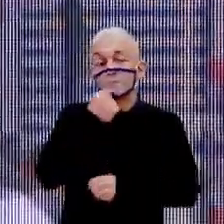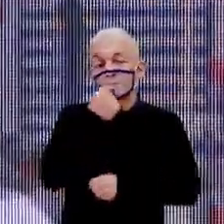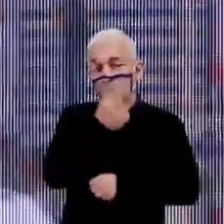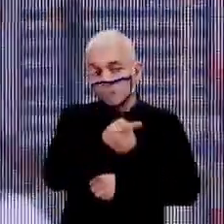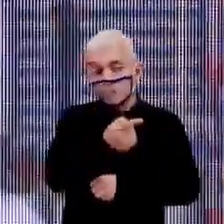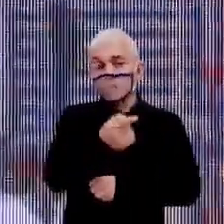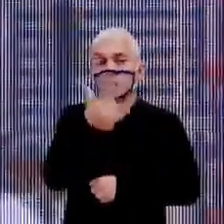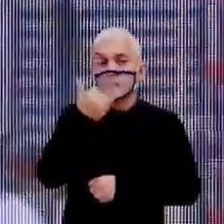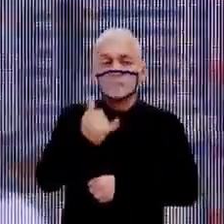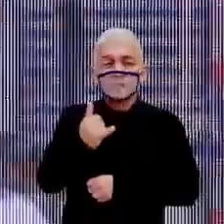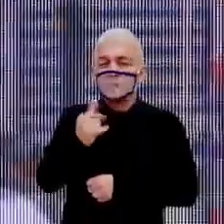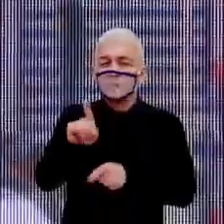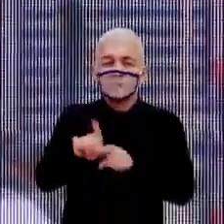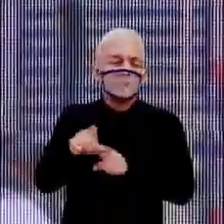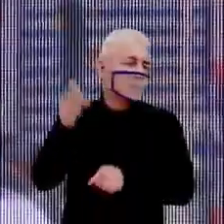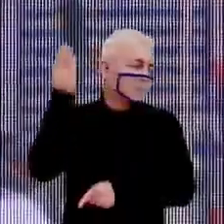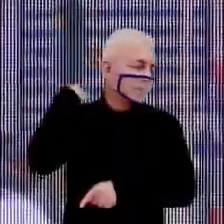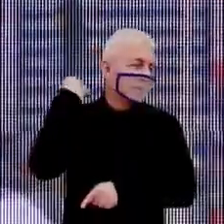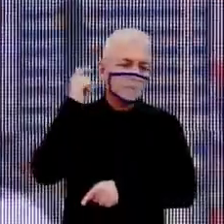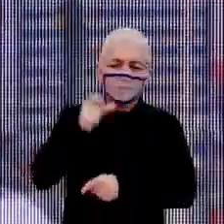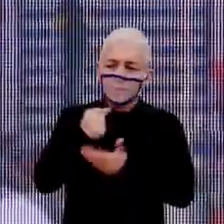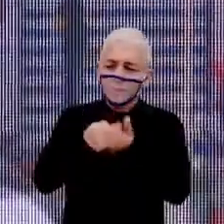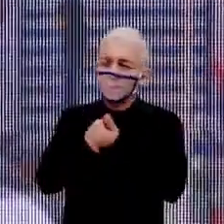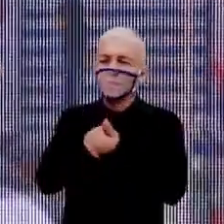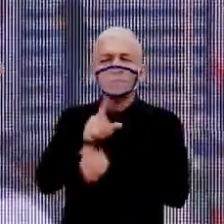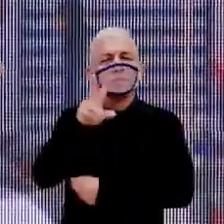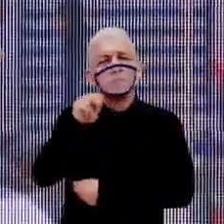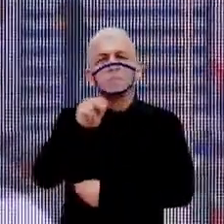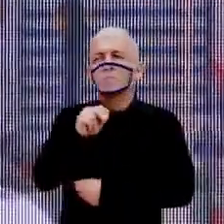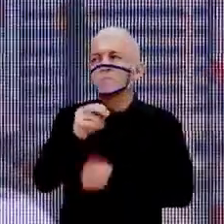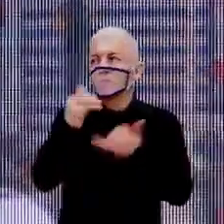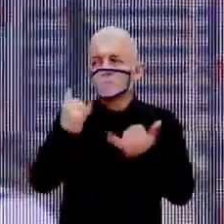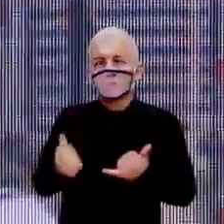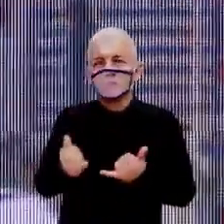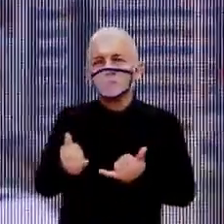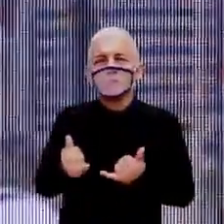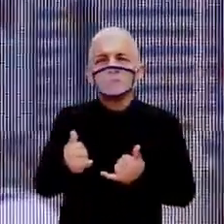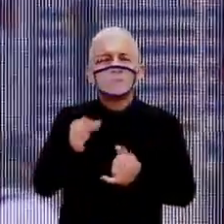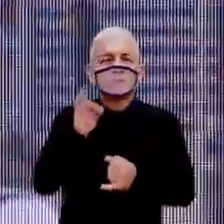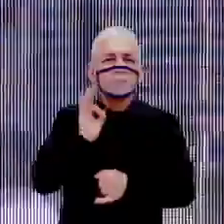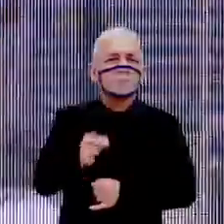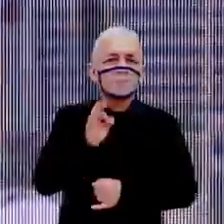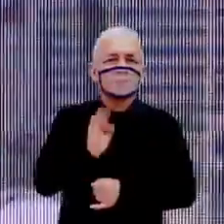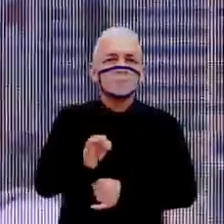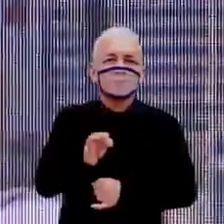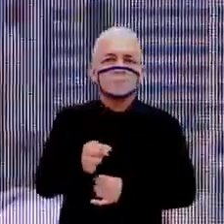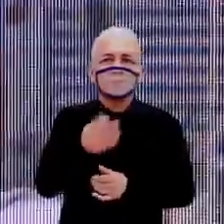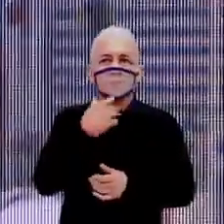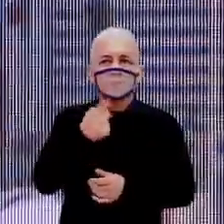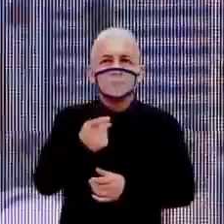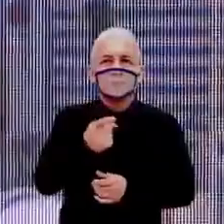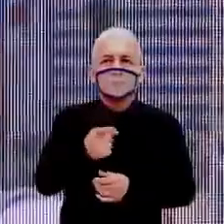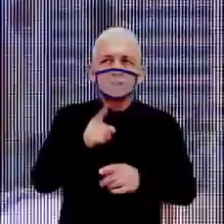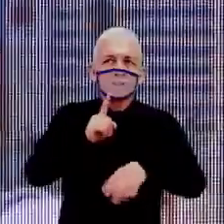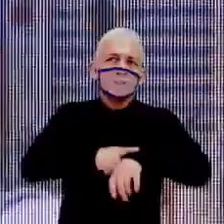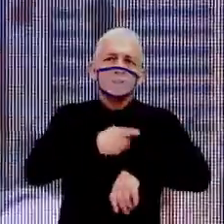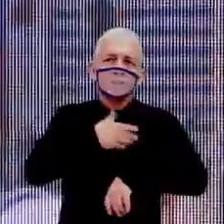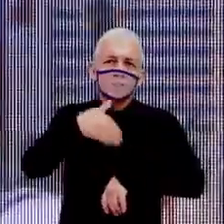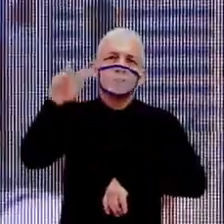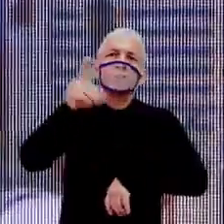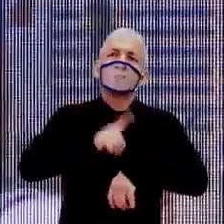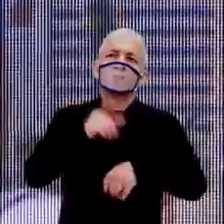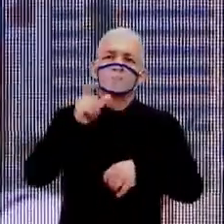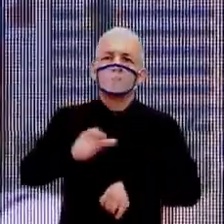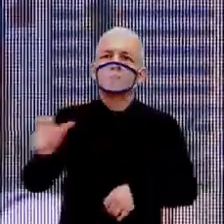estado siempre a espaldas de esa persona o ese ciudadano. Siempre ha estado haciéndole daño al tiempo de esa